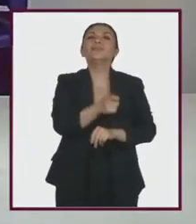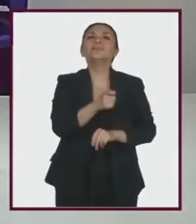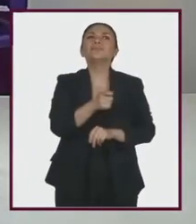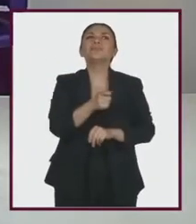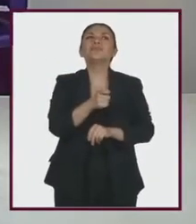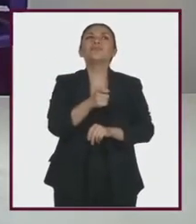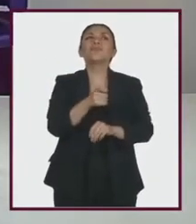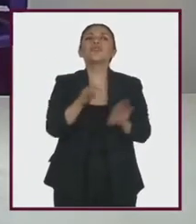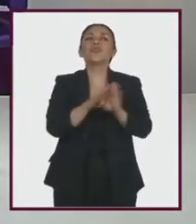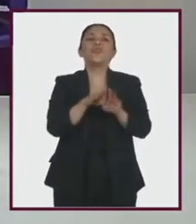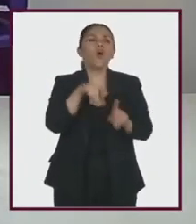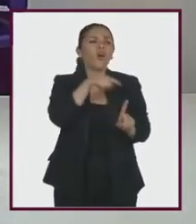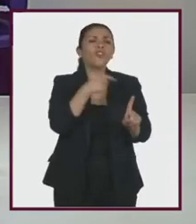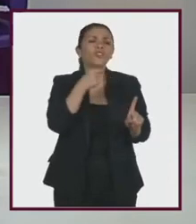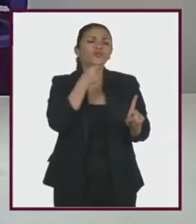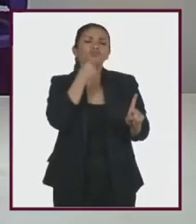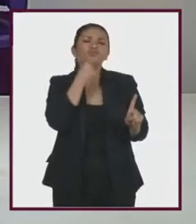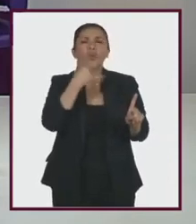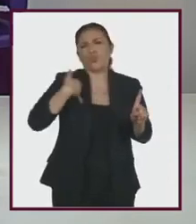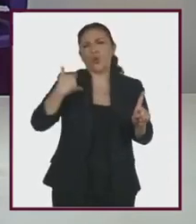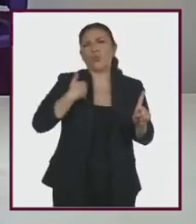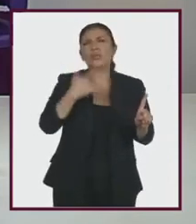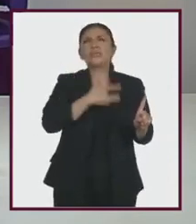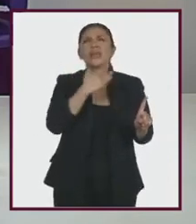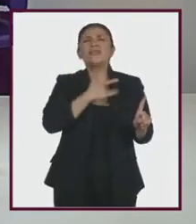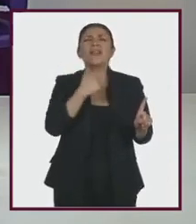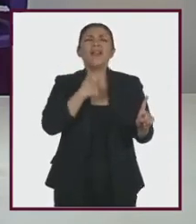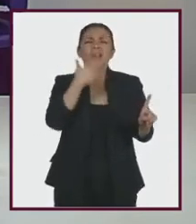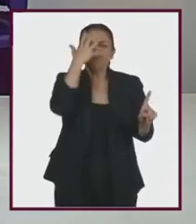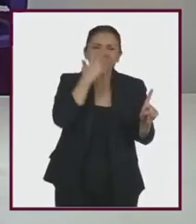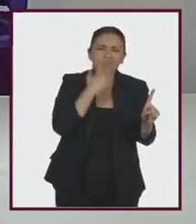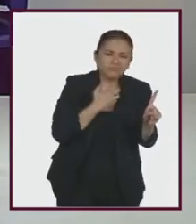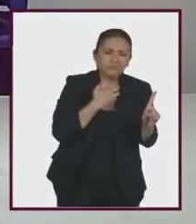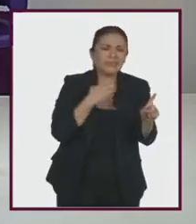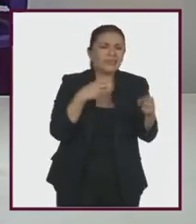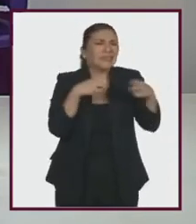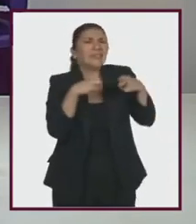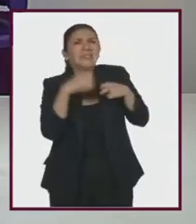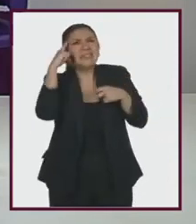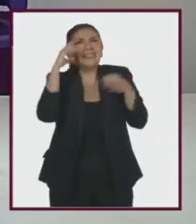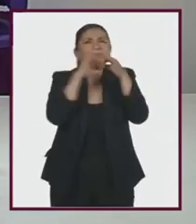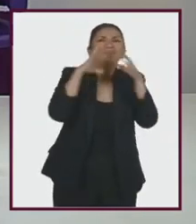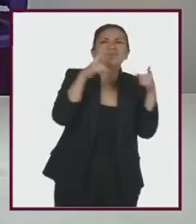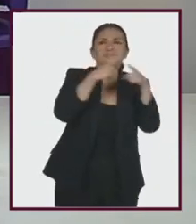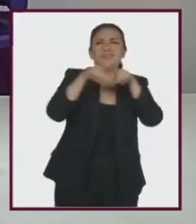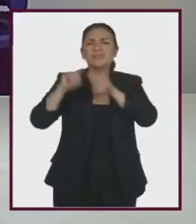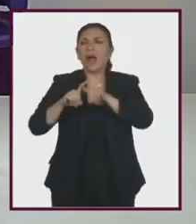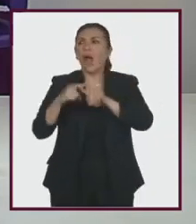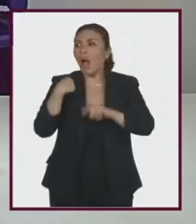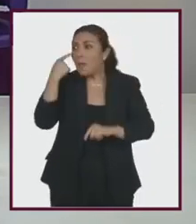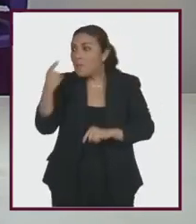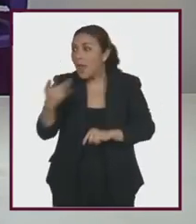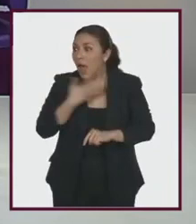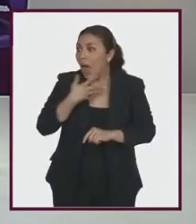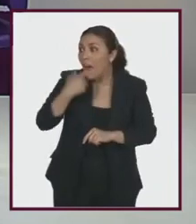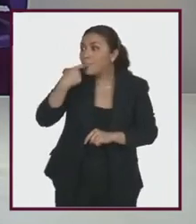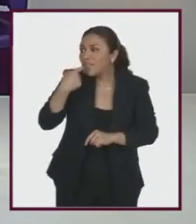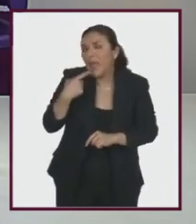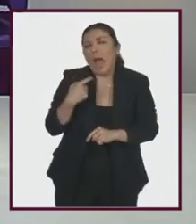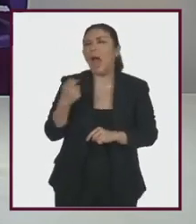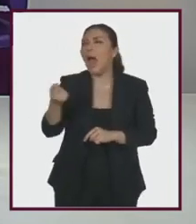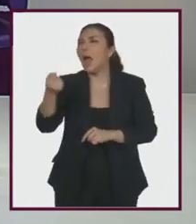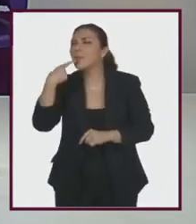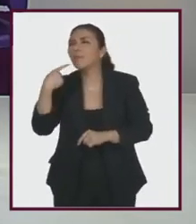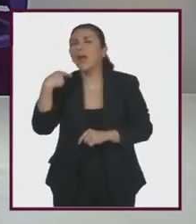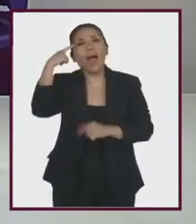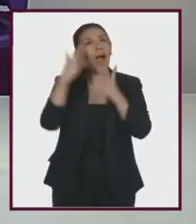de automedicación, cuando nos sentimos tristes, nos sentimos ansiosos y de repente tenemos el contacto con alguna sustancia y vemos que eso nos